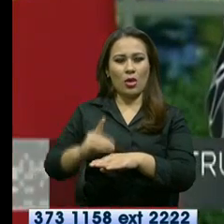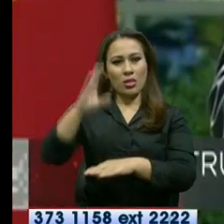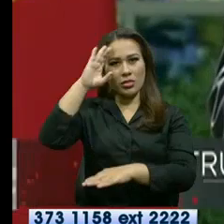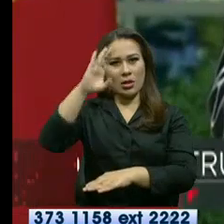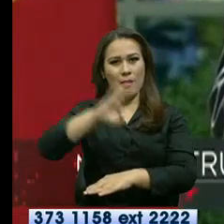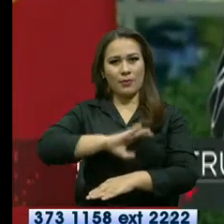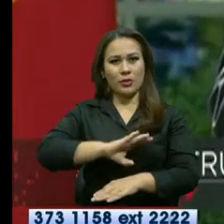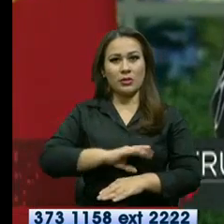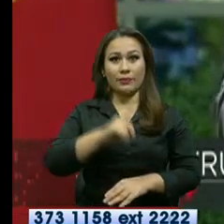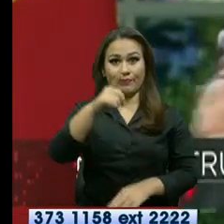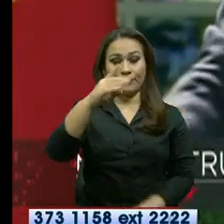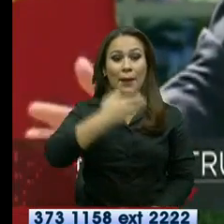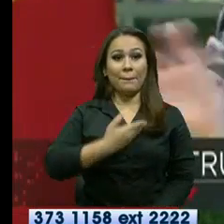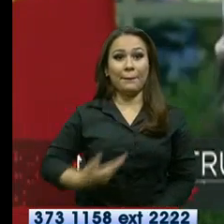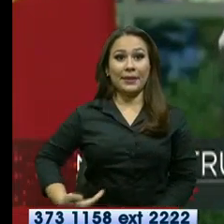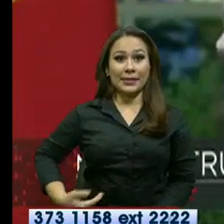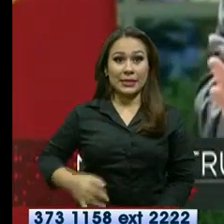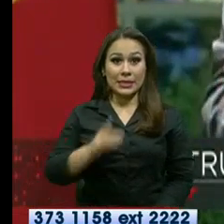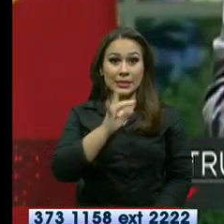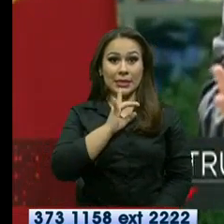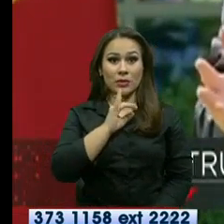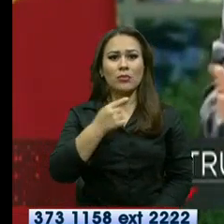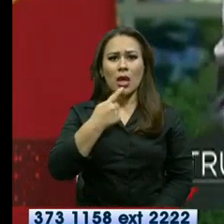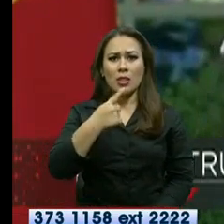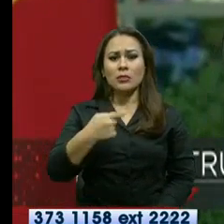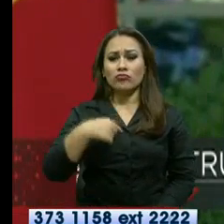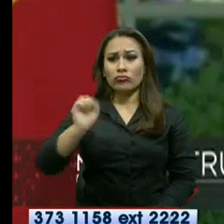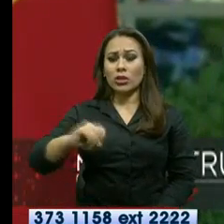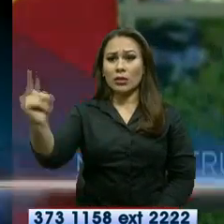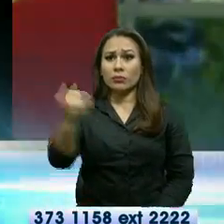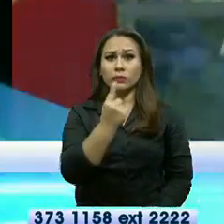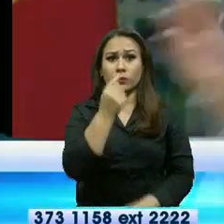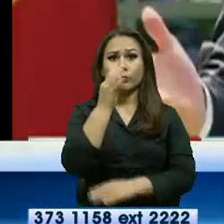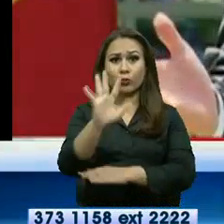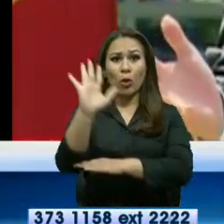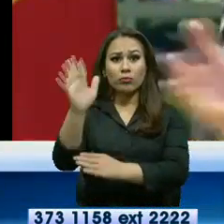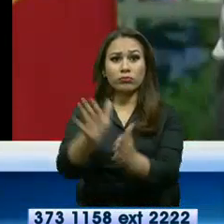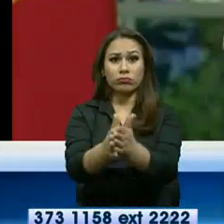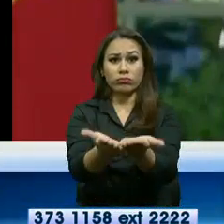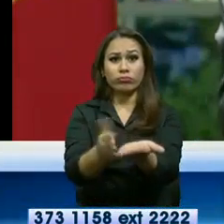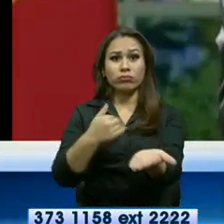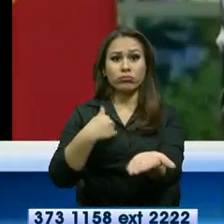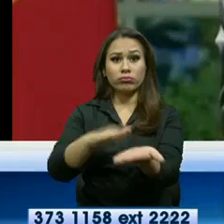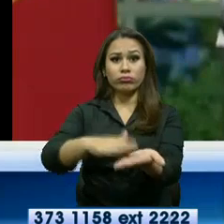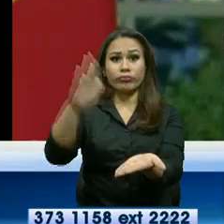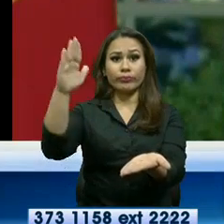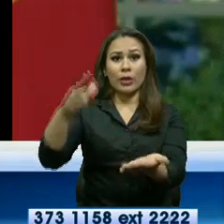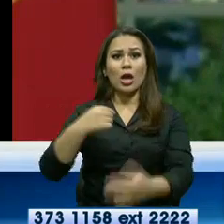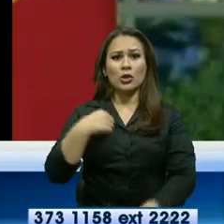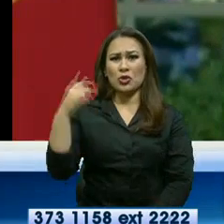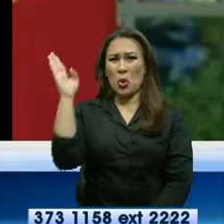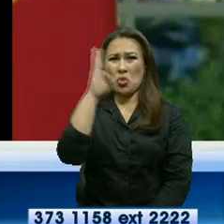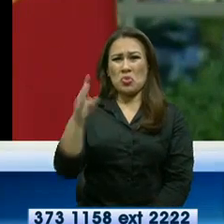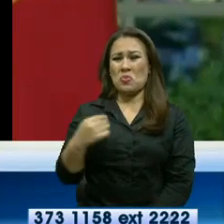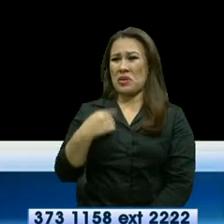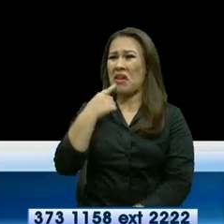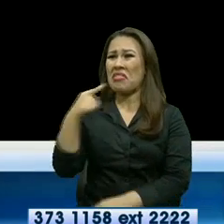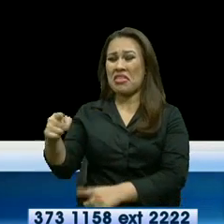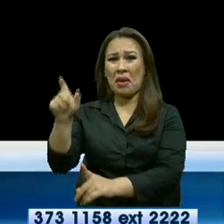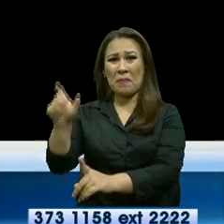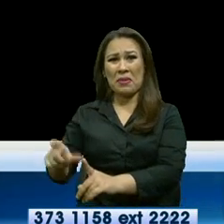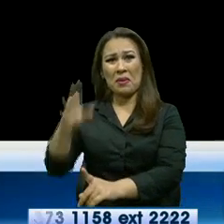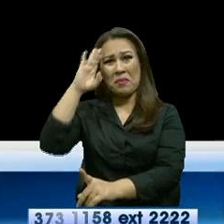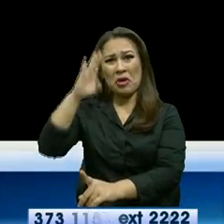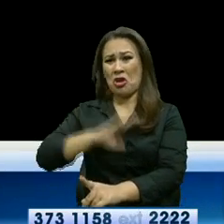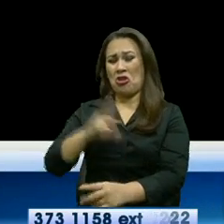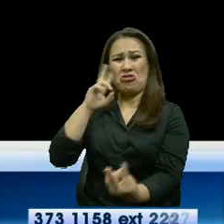está 100% dispuesto a testificar bajo juramento y negar que le pidió lealtad a James Comey. Casi ni